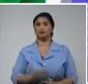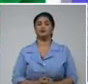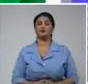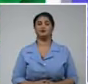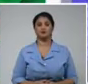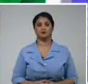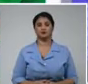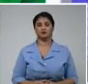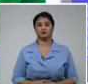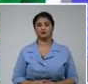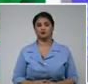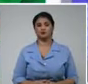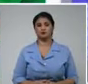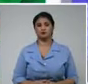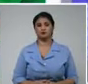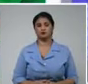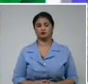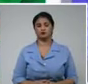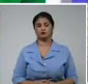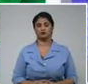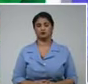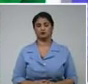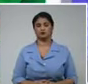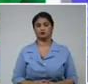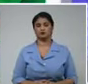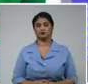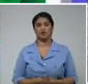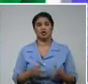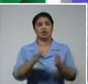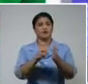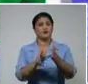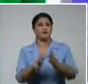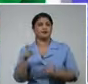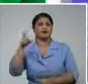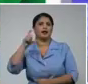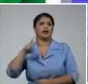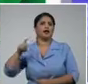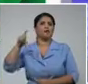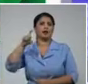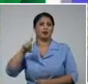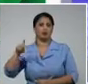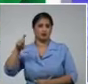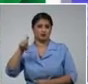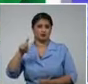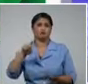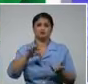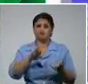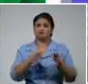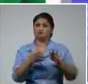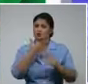del municipio Florida en la provincia de Camagüey, también relativamente joven,